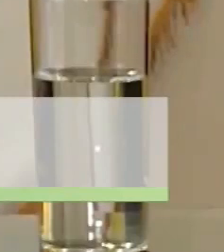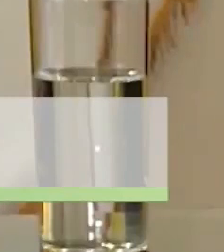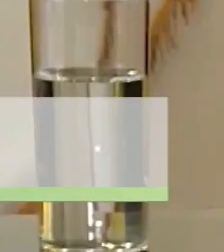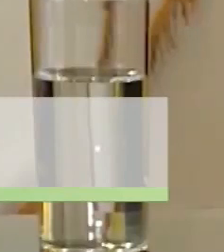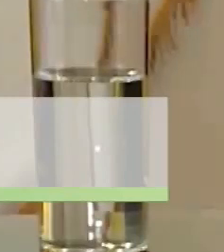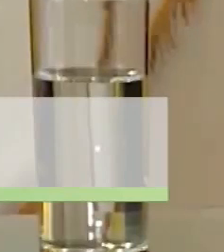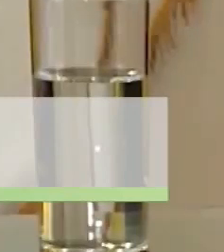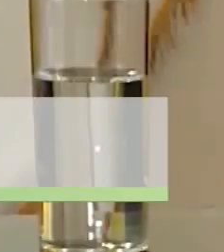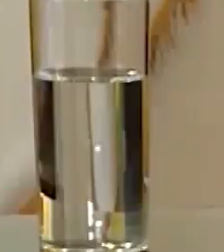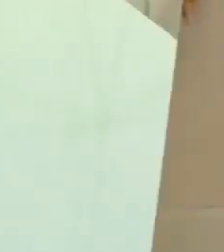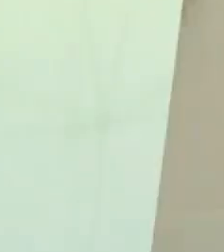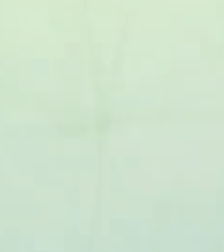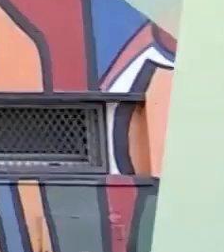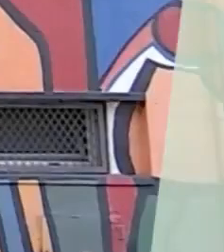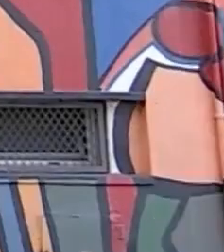boliviana Jeanine Áñez.